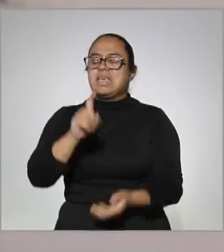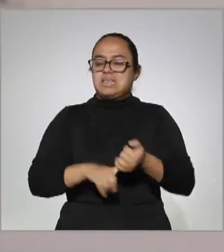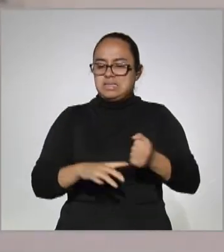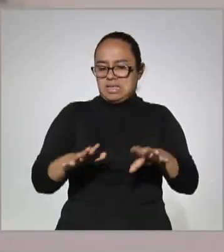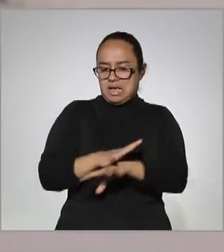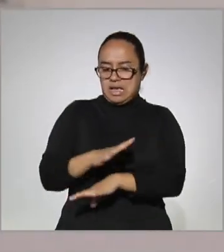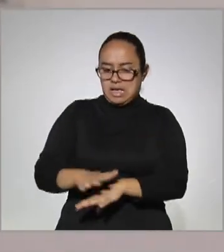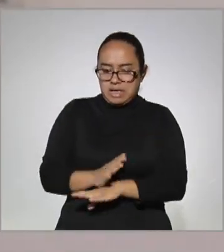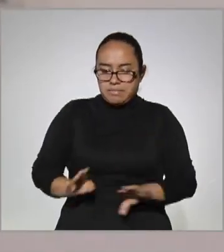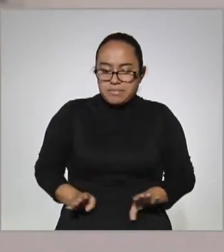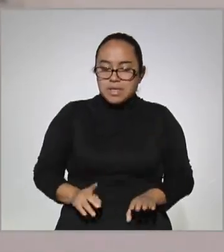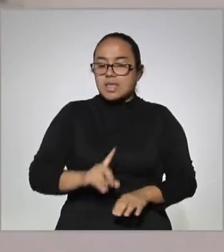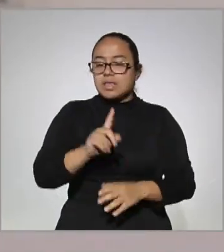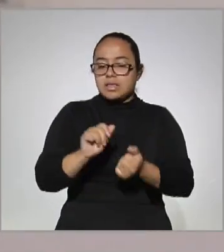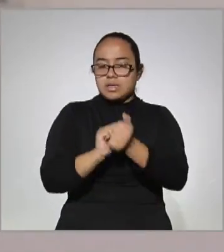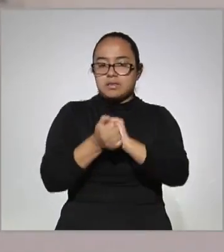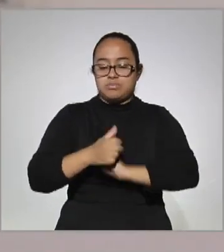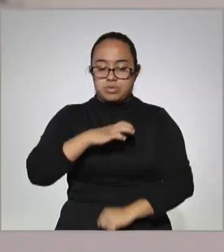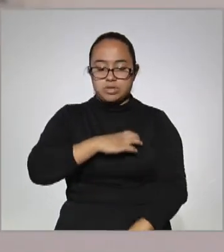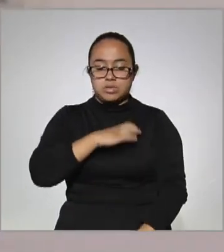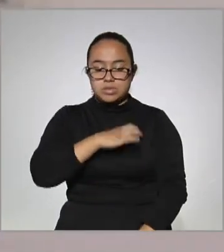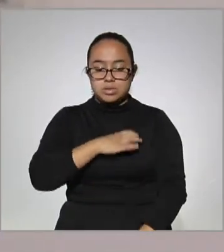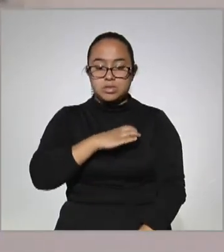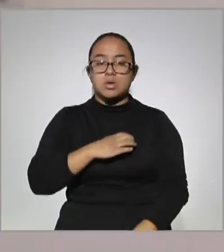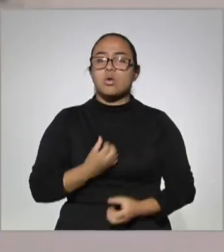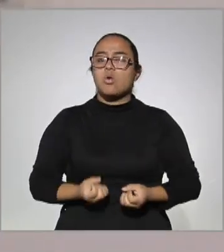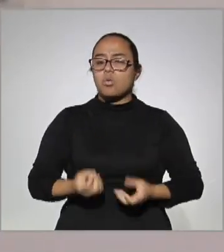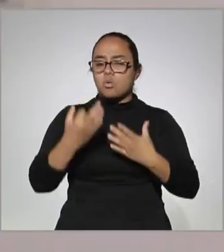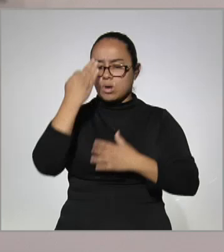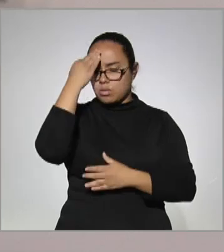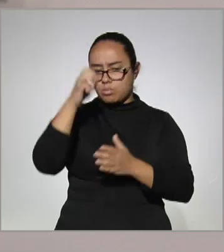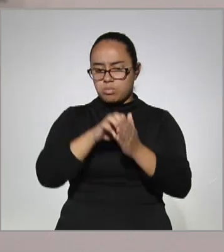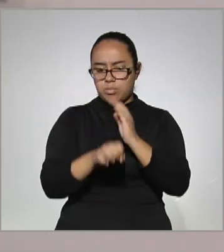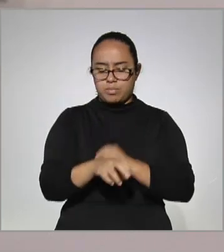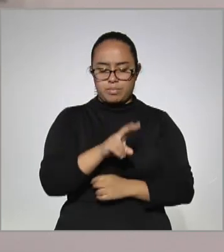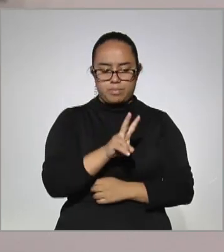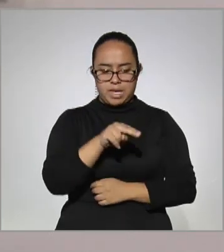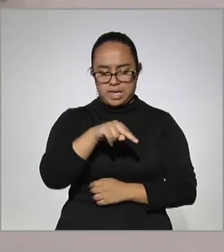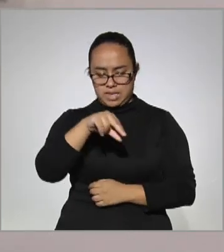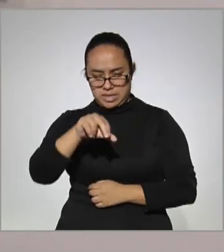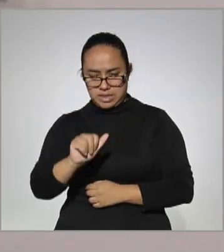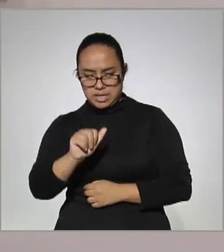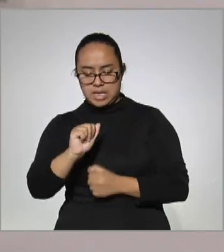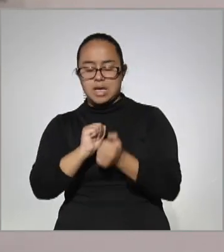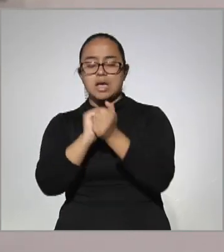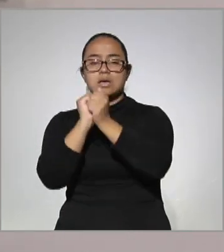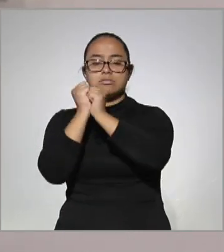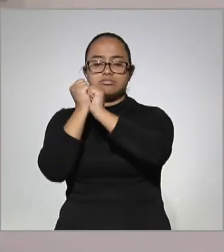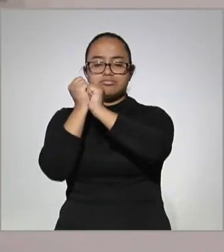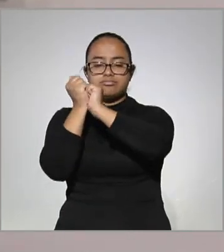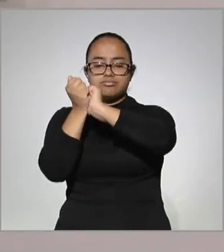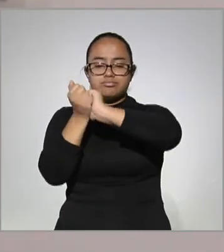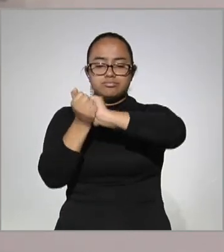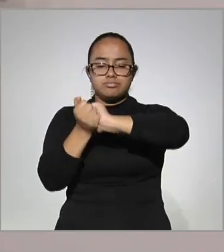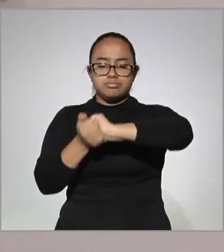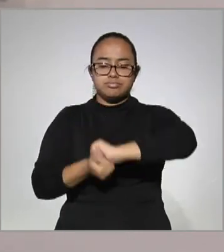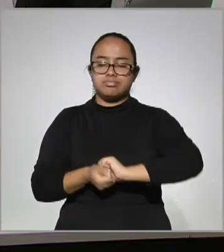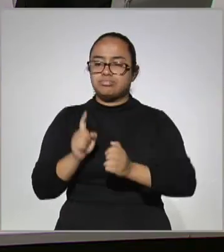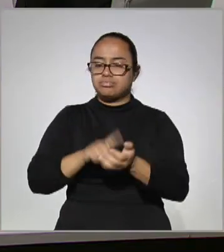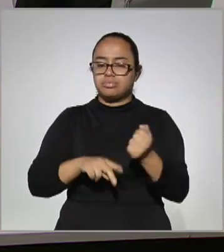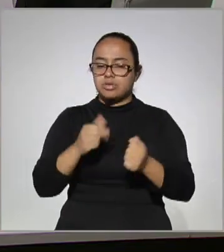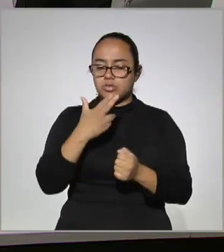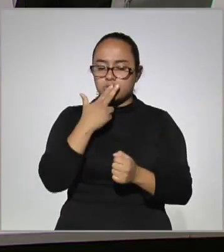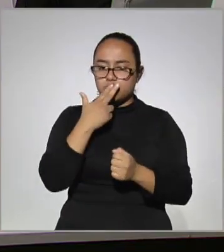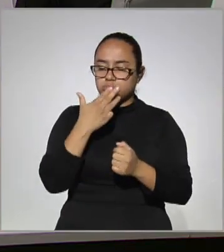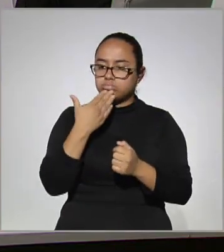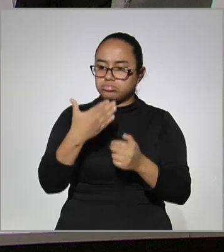características y de ahí a cáncer. ¿Cuánto tiempo toma una célula en que su DNA empieza a no funcionar